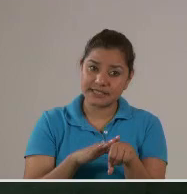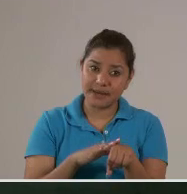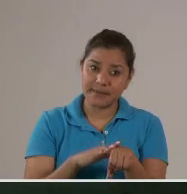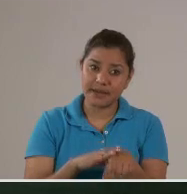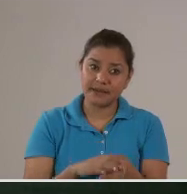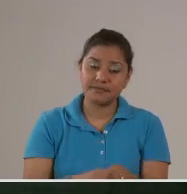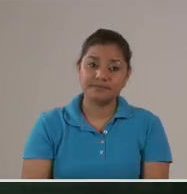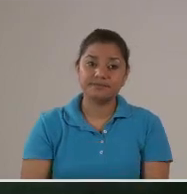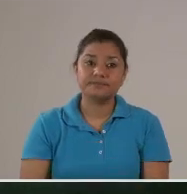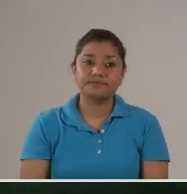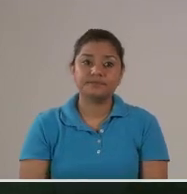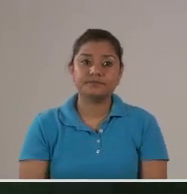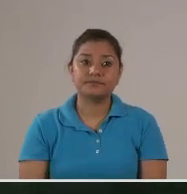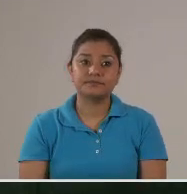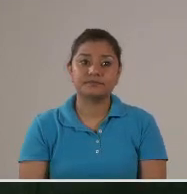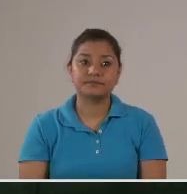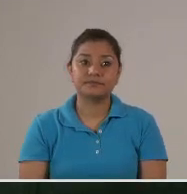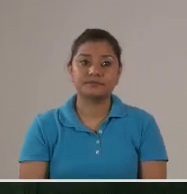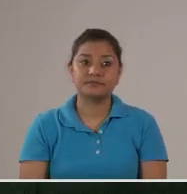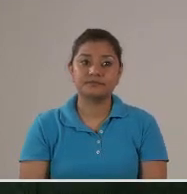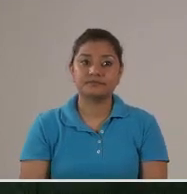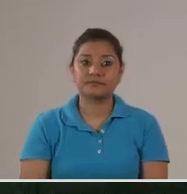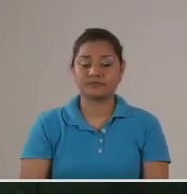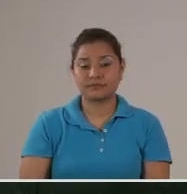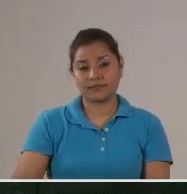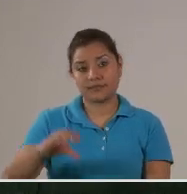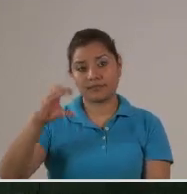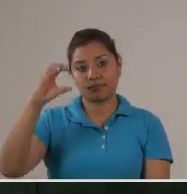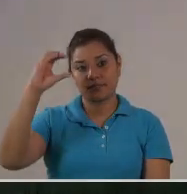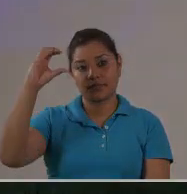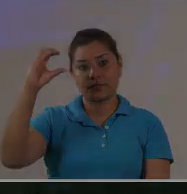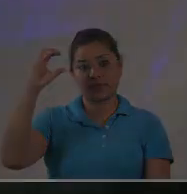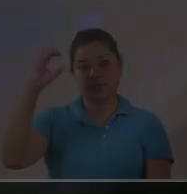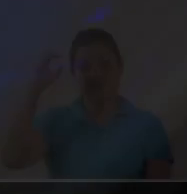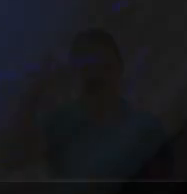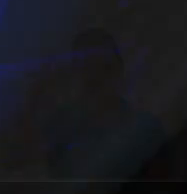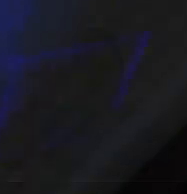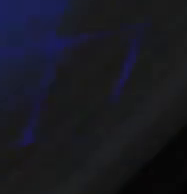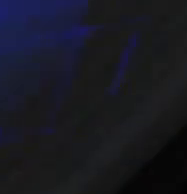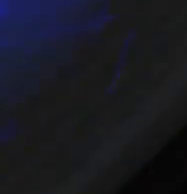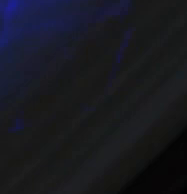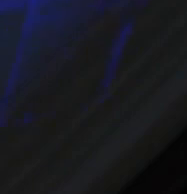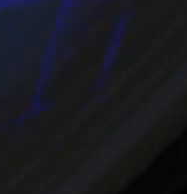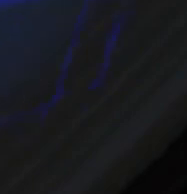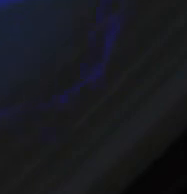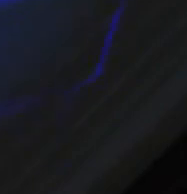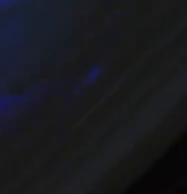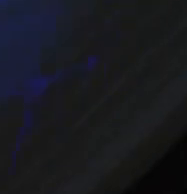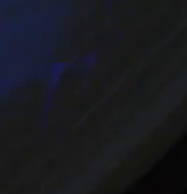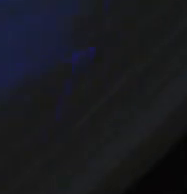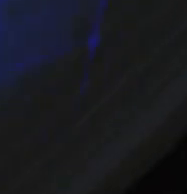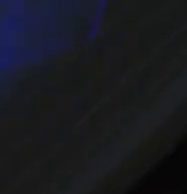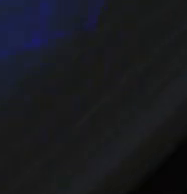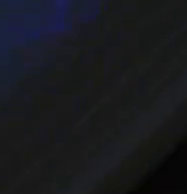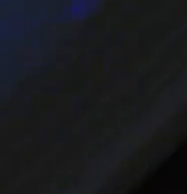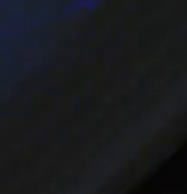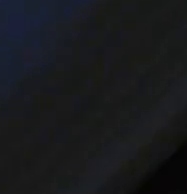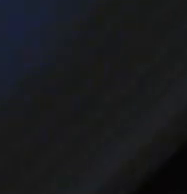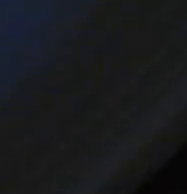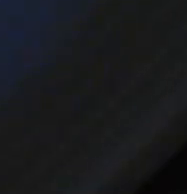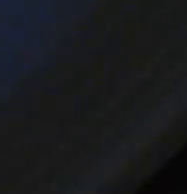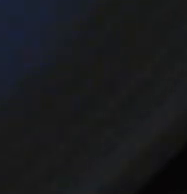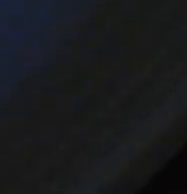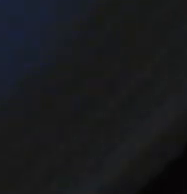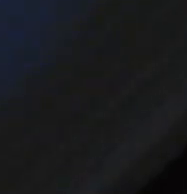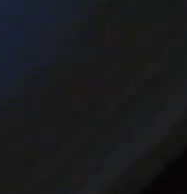Ah no la recomiendo que se lea todo el Nuevo Testamento porque es mera rara pero